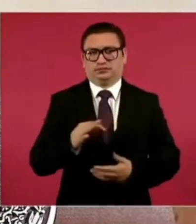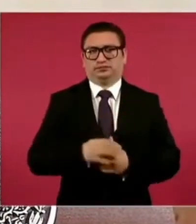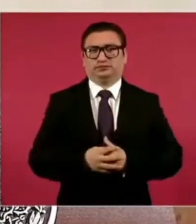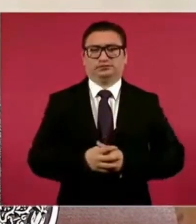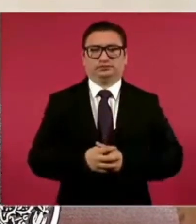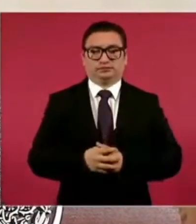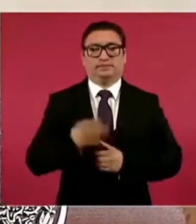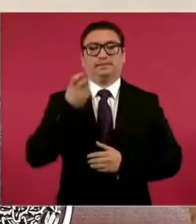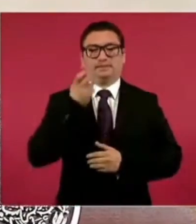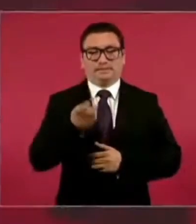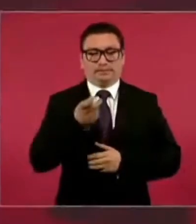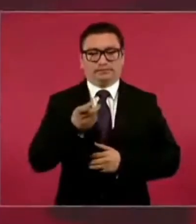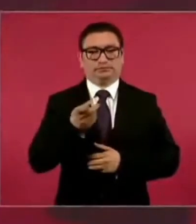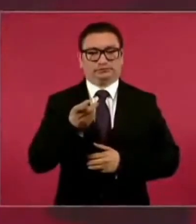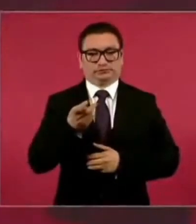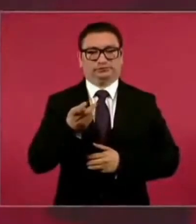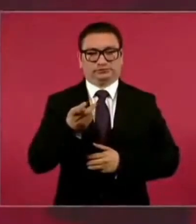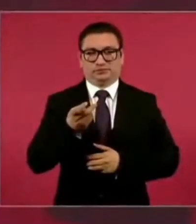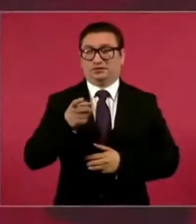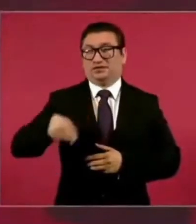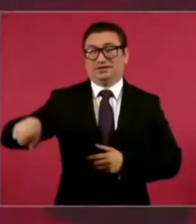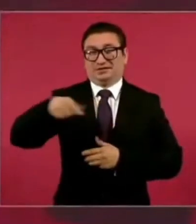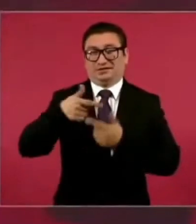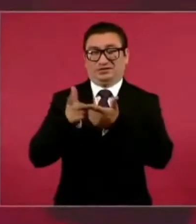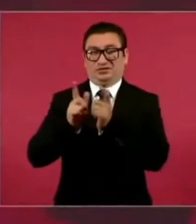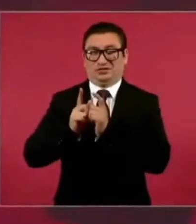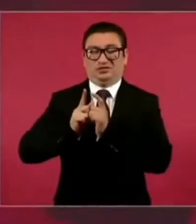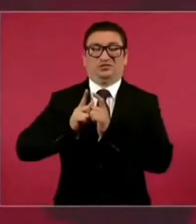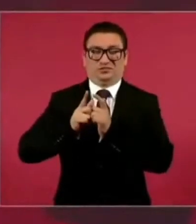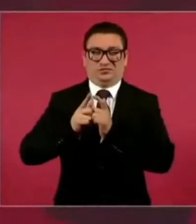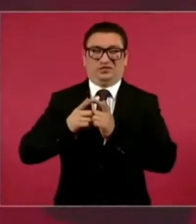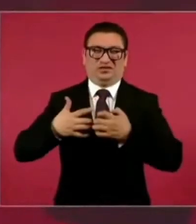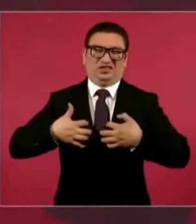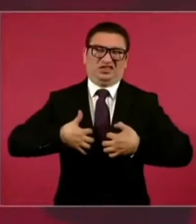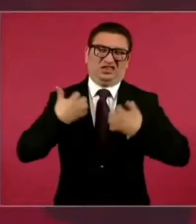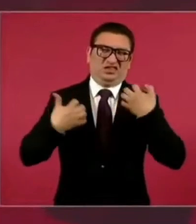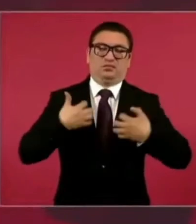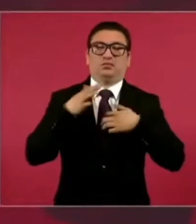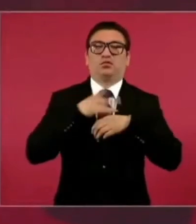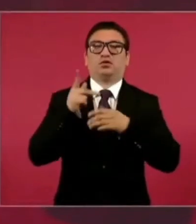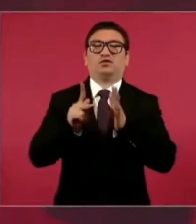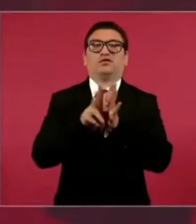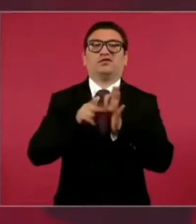Por eso se enojan, ¿no?, lo de los medios de información,